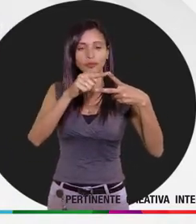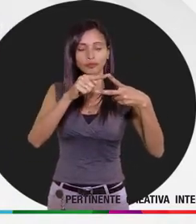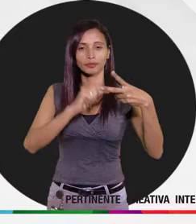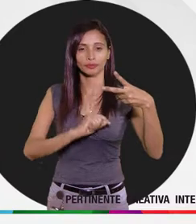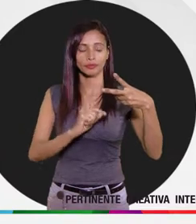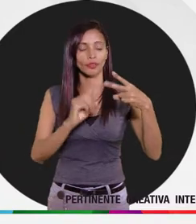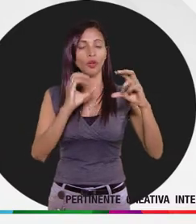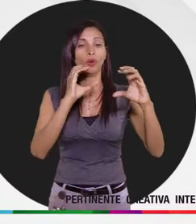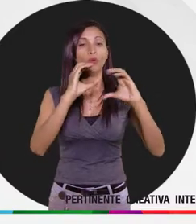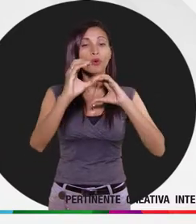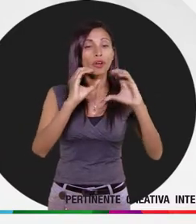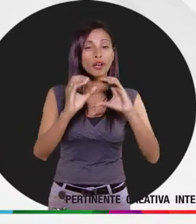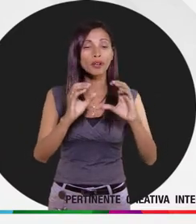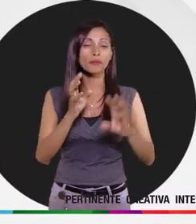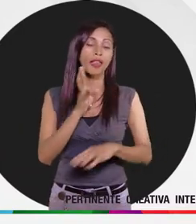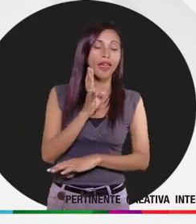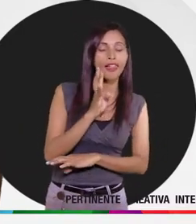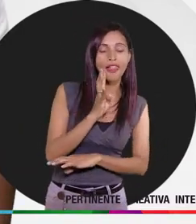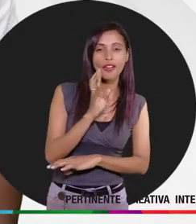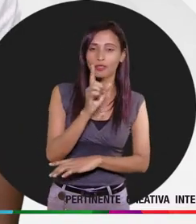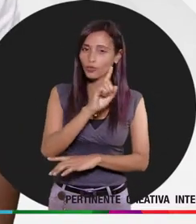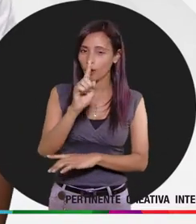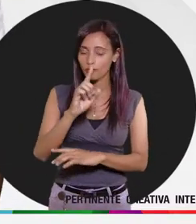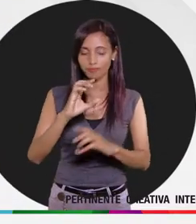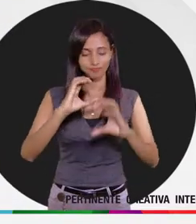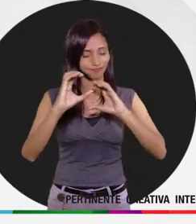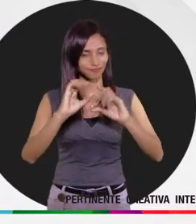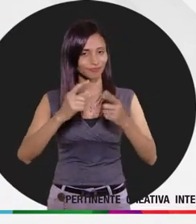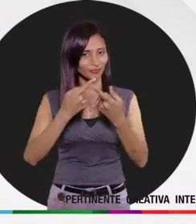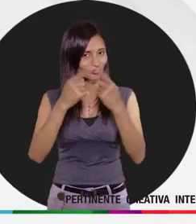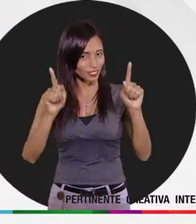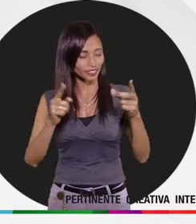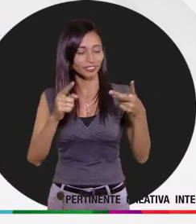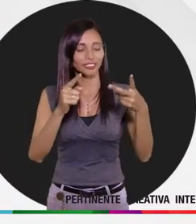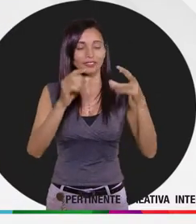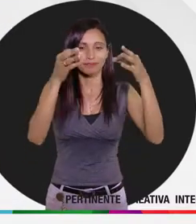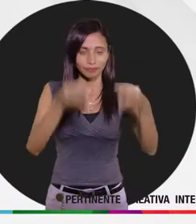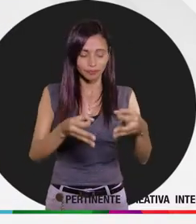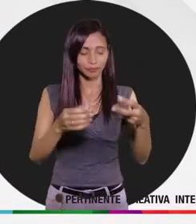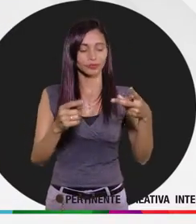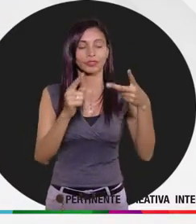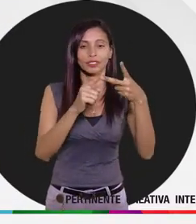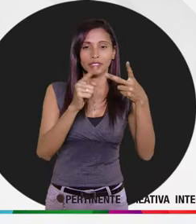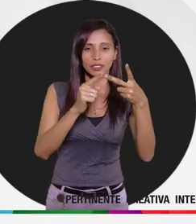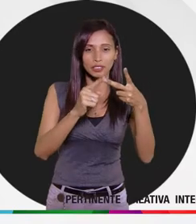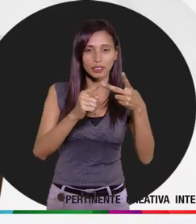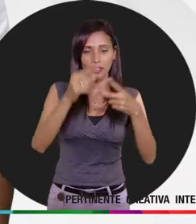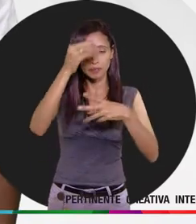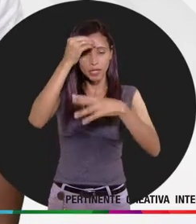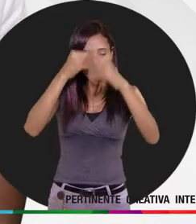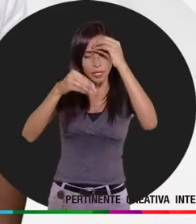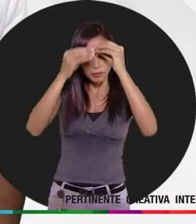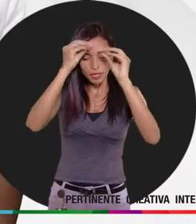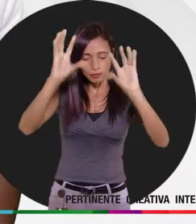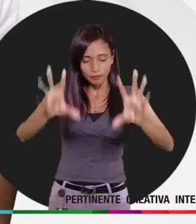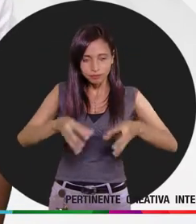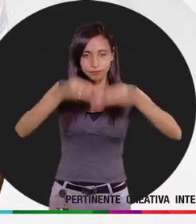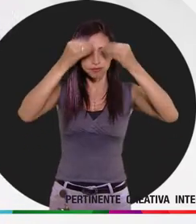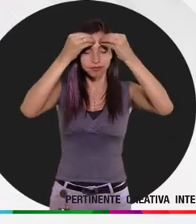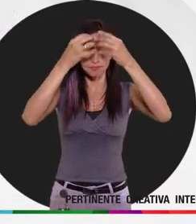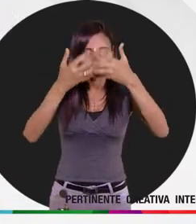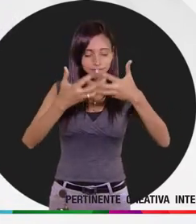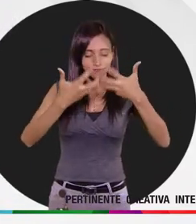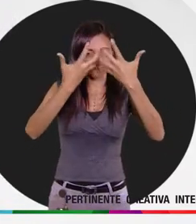espacios de aprendizaje. El primero, la comunicación no verbal en la comunicación asertiva. Y el segundo, sistemas